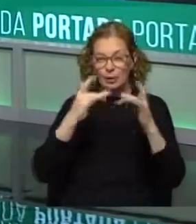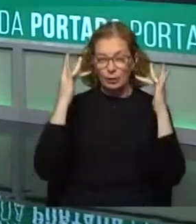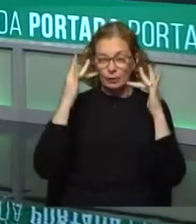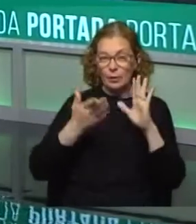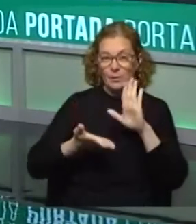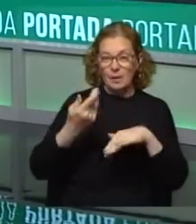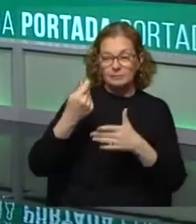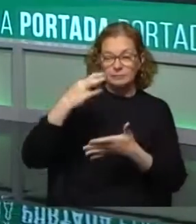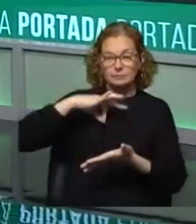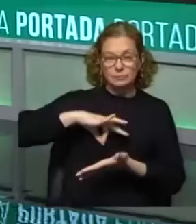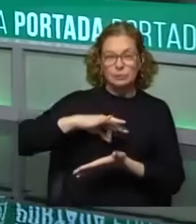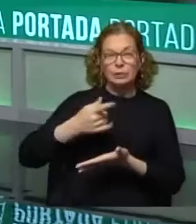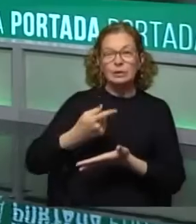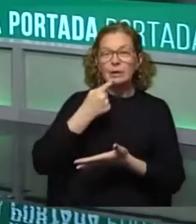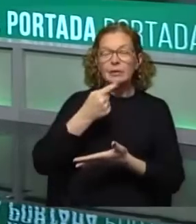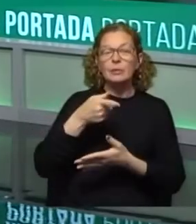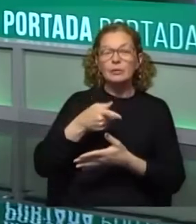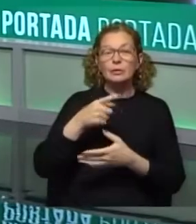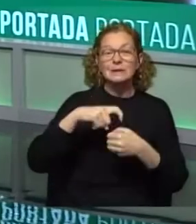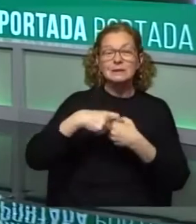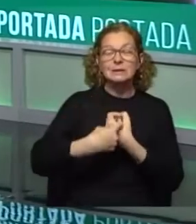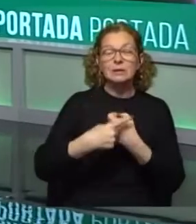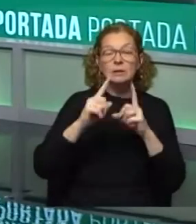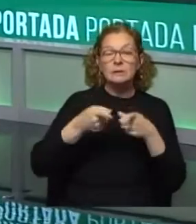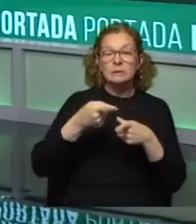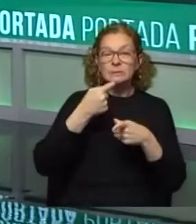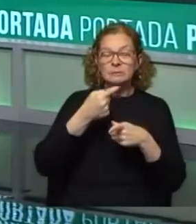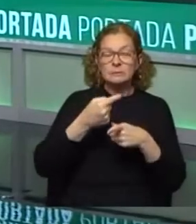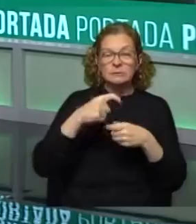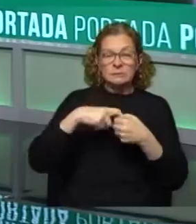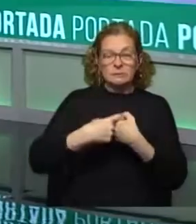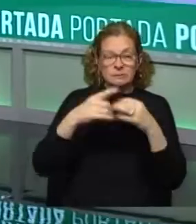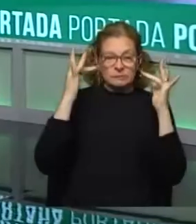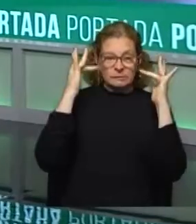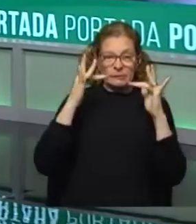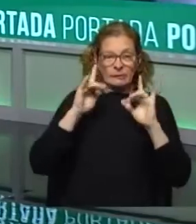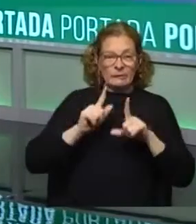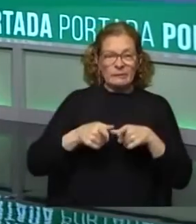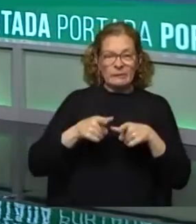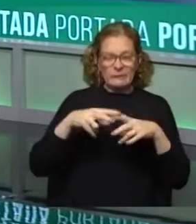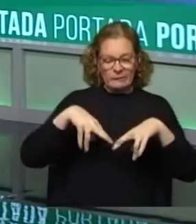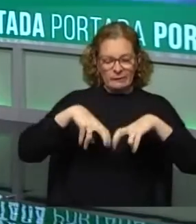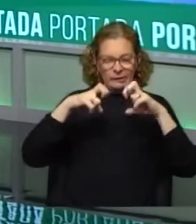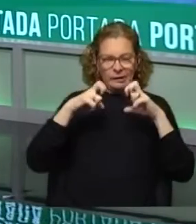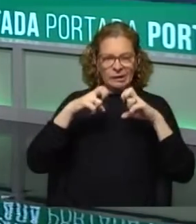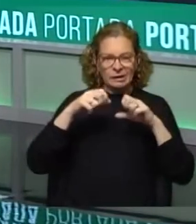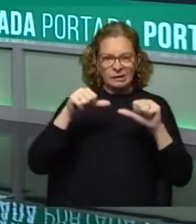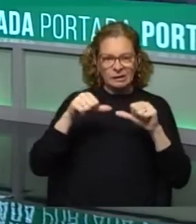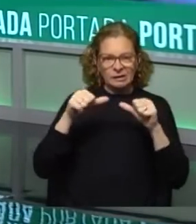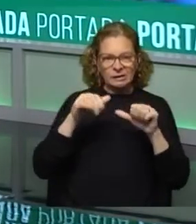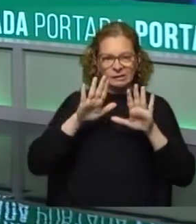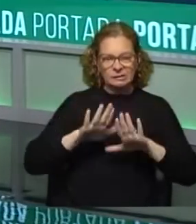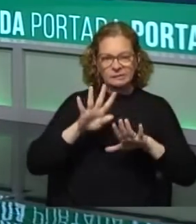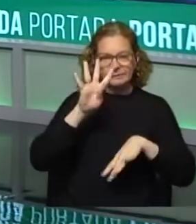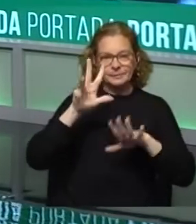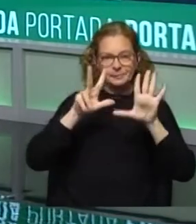mayor presupuesto Claro ya que mencionamos a esos sindicatos también los sindicatos de la enseñanza Habana analizar la realización de un